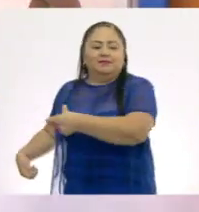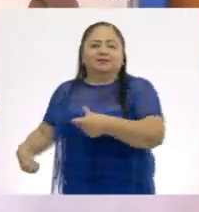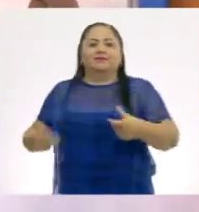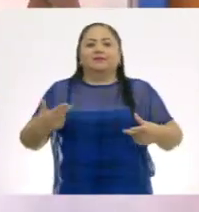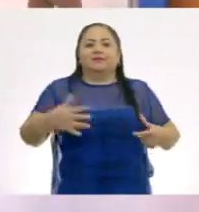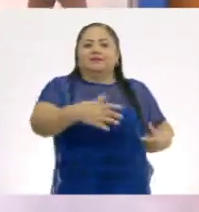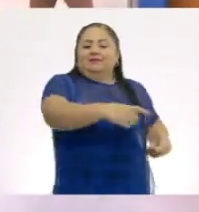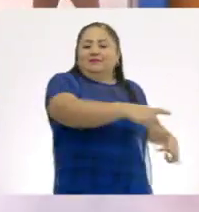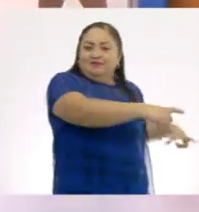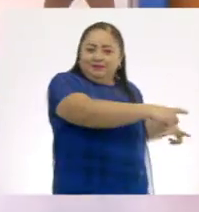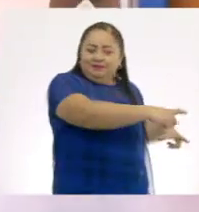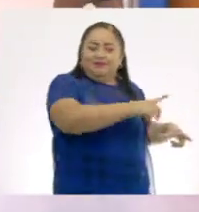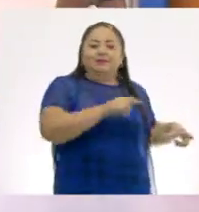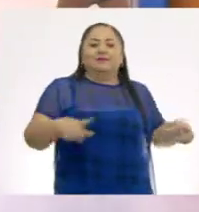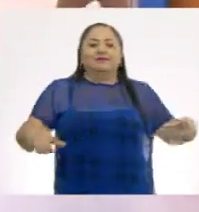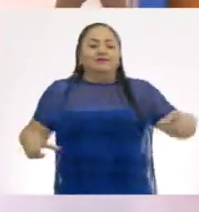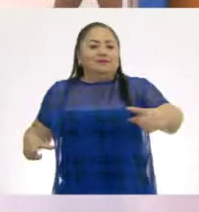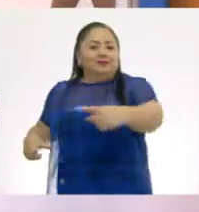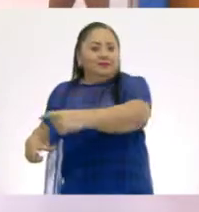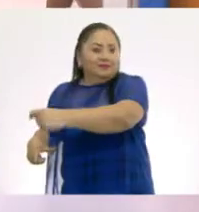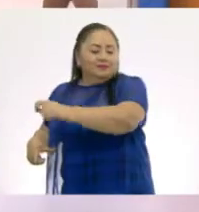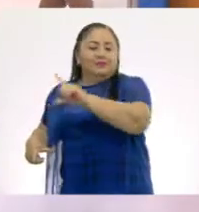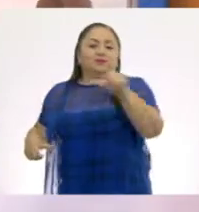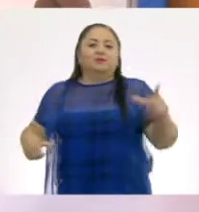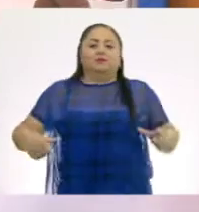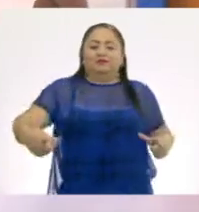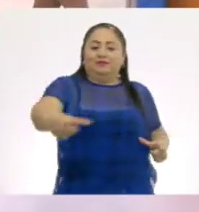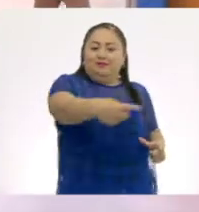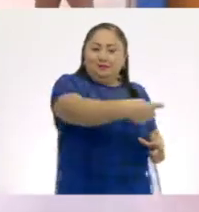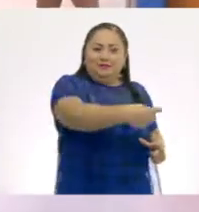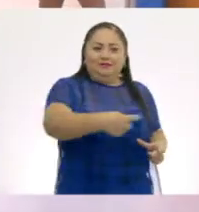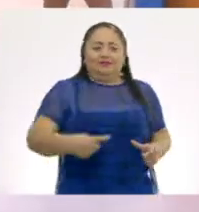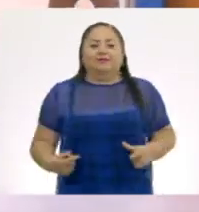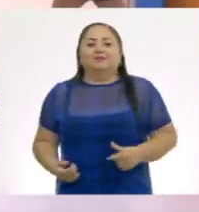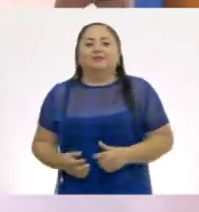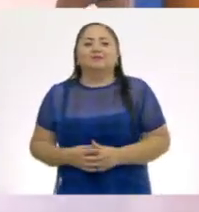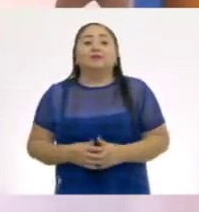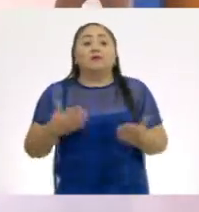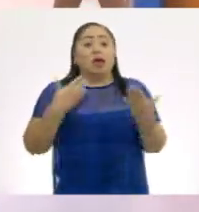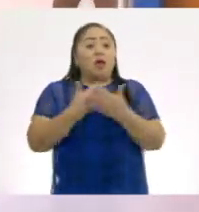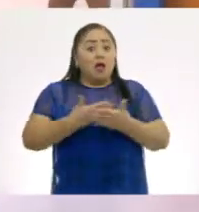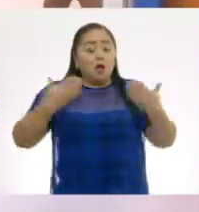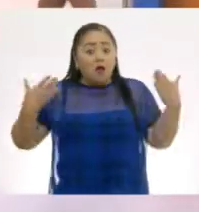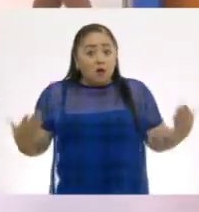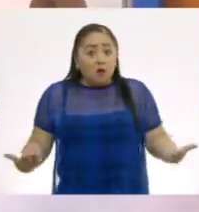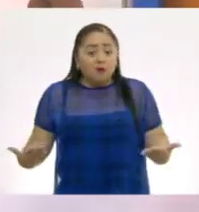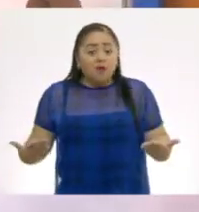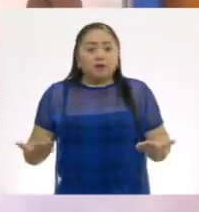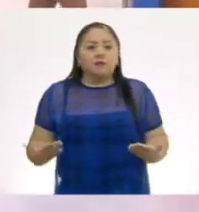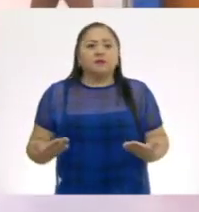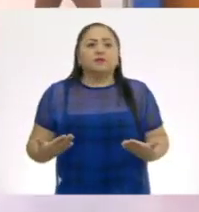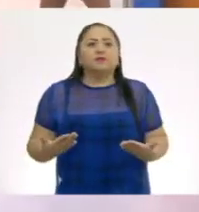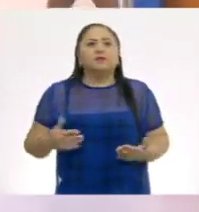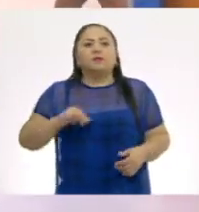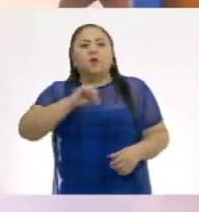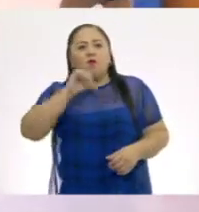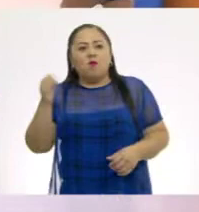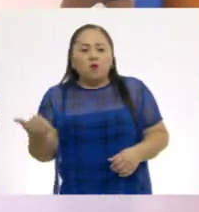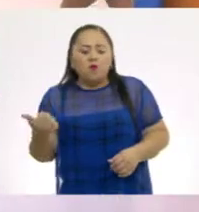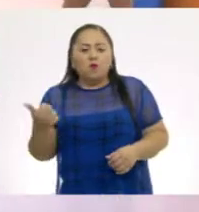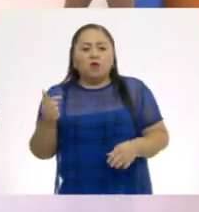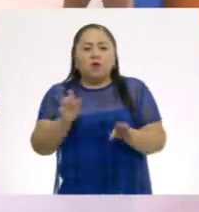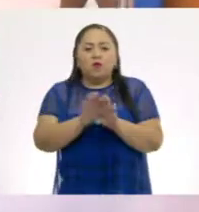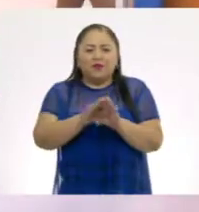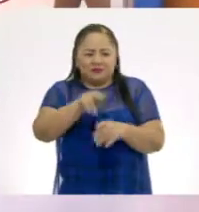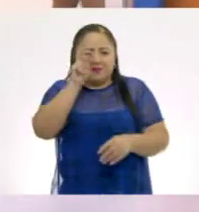lo cambiamos, exactamente. Ay. Y ahora vamos a hacer un pequeño